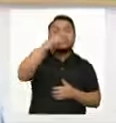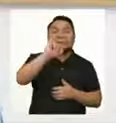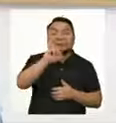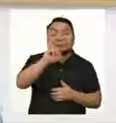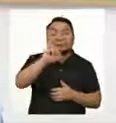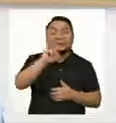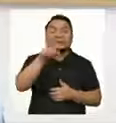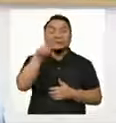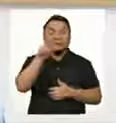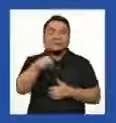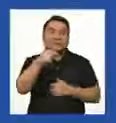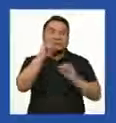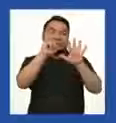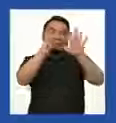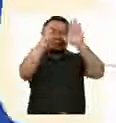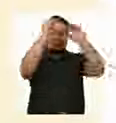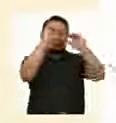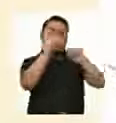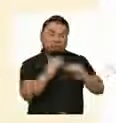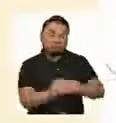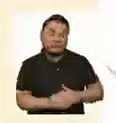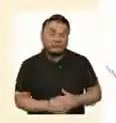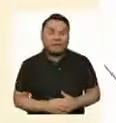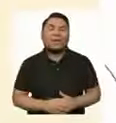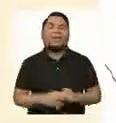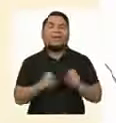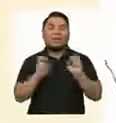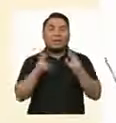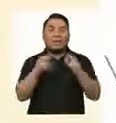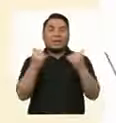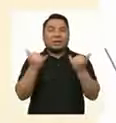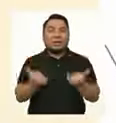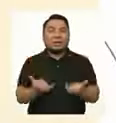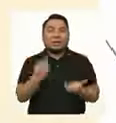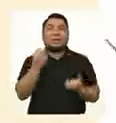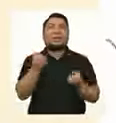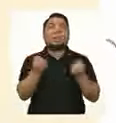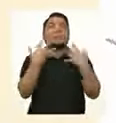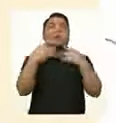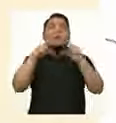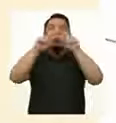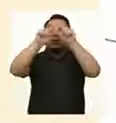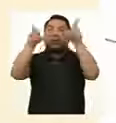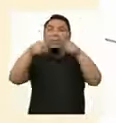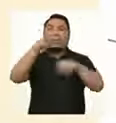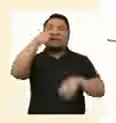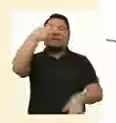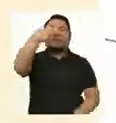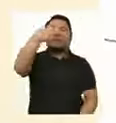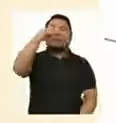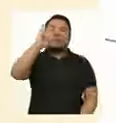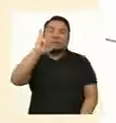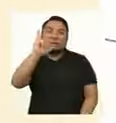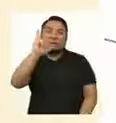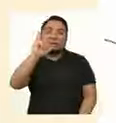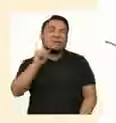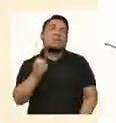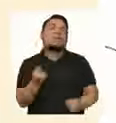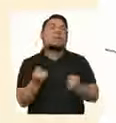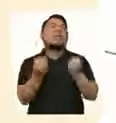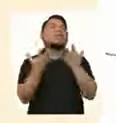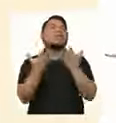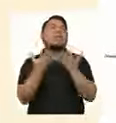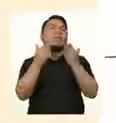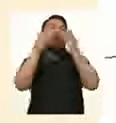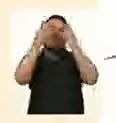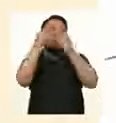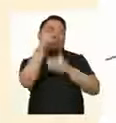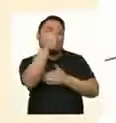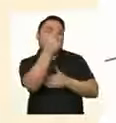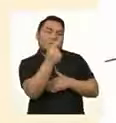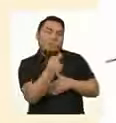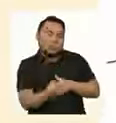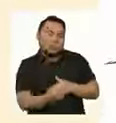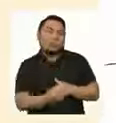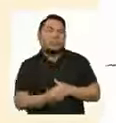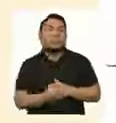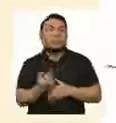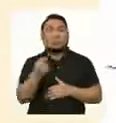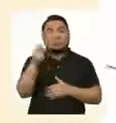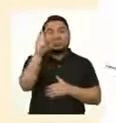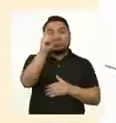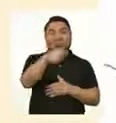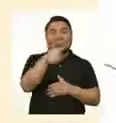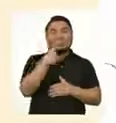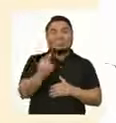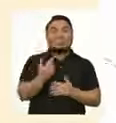de estas 6 variables. Calculamos la frecuencia relativa h sub i. Entonces, la